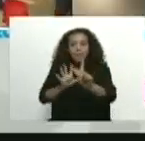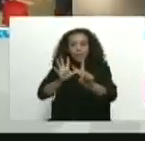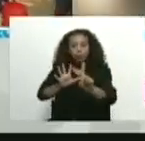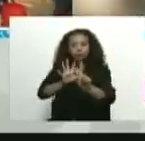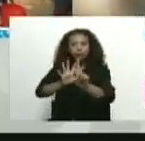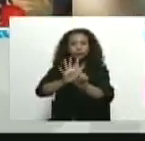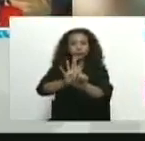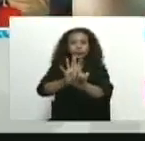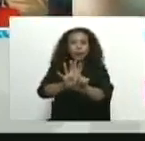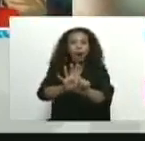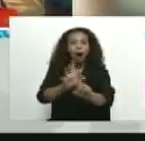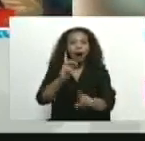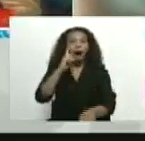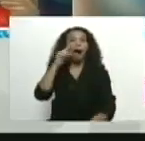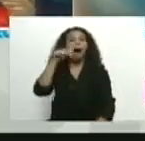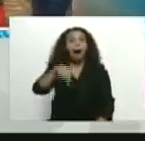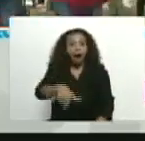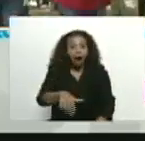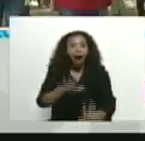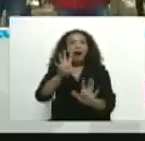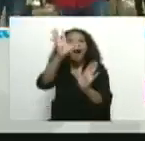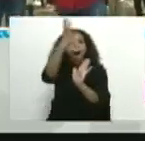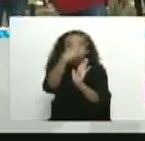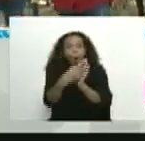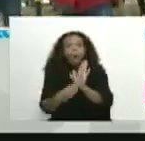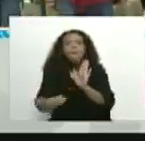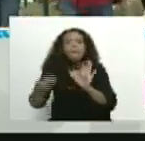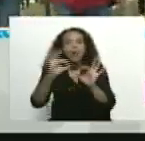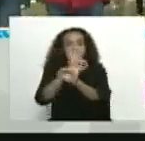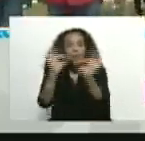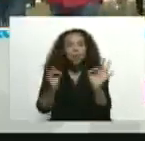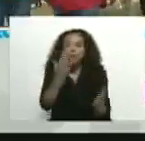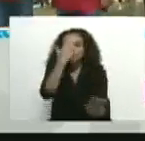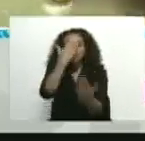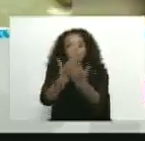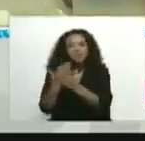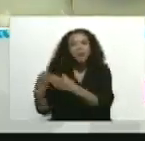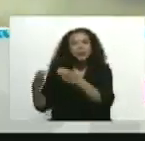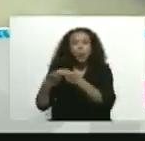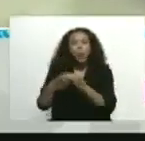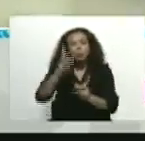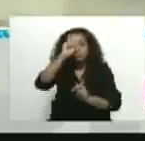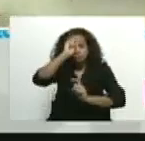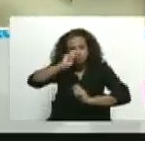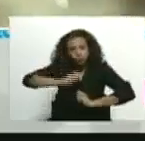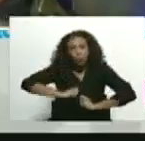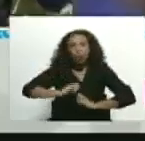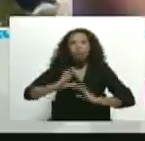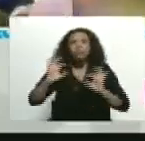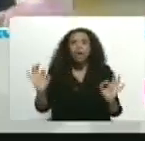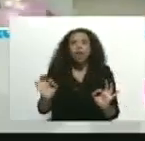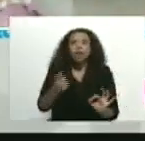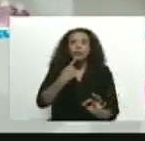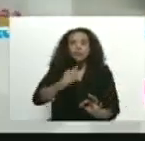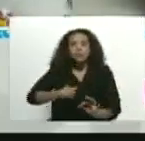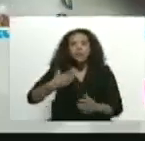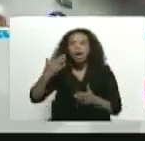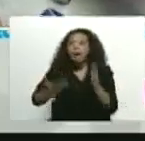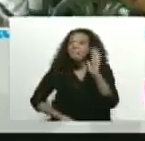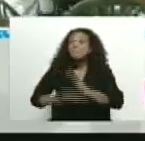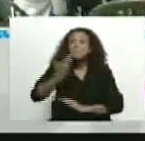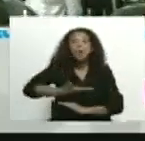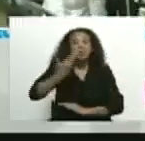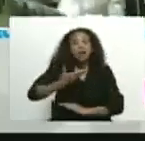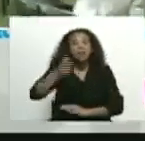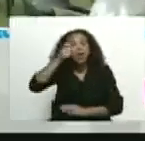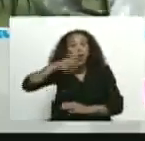social que está ahí, lo que nosotros tenemos que hacer es estar al frente con ellos, obedeciendo el mandato y las prioridades que